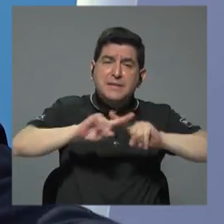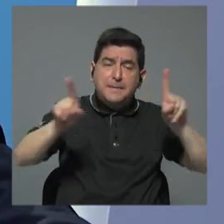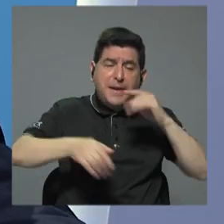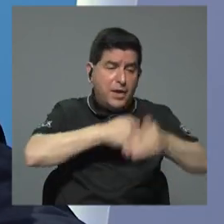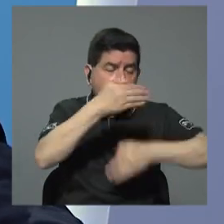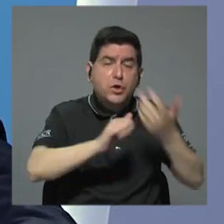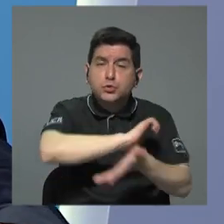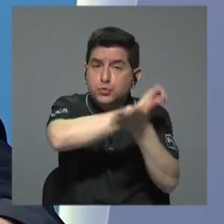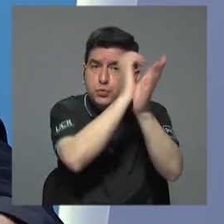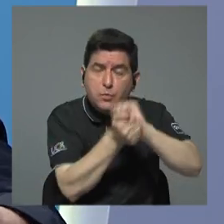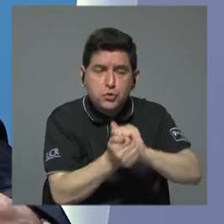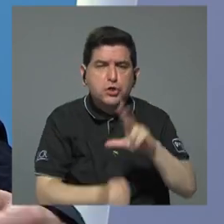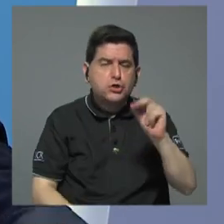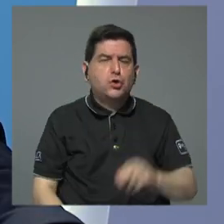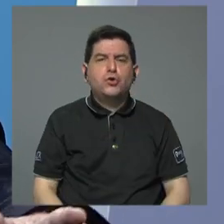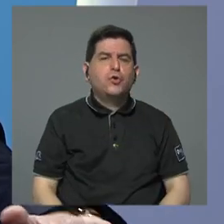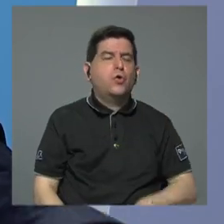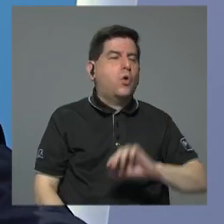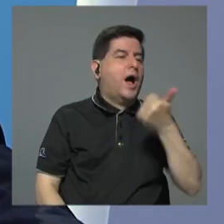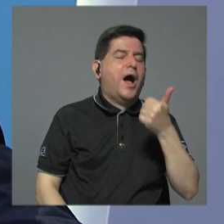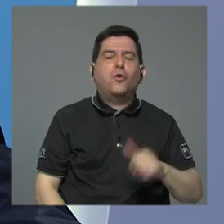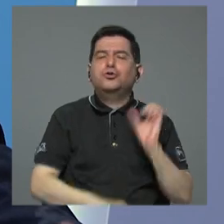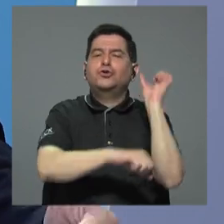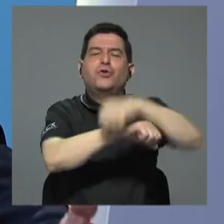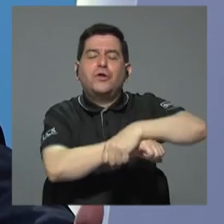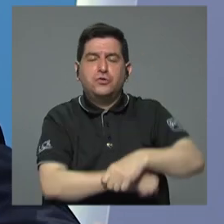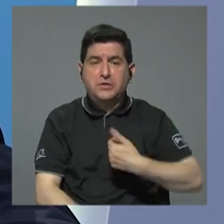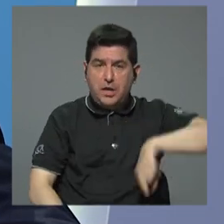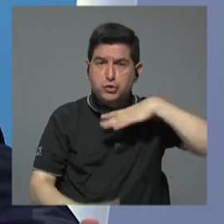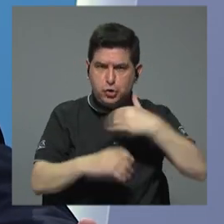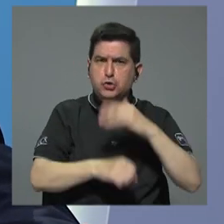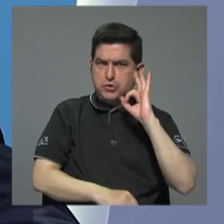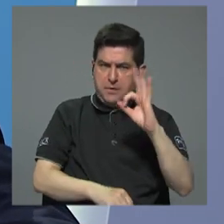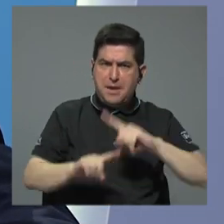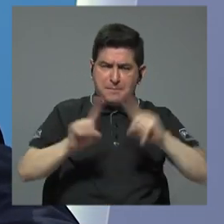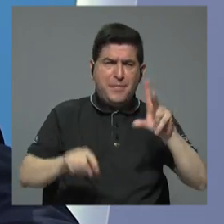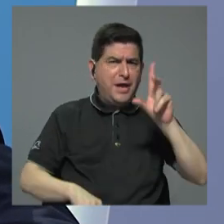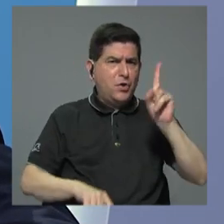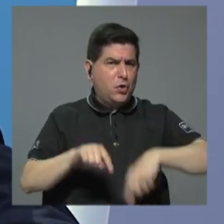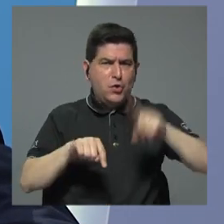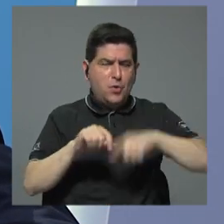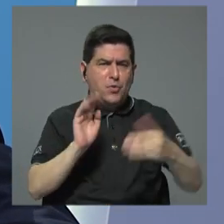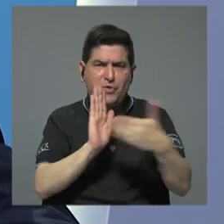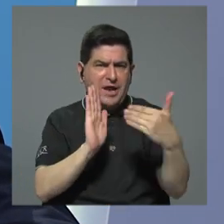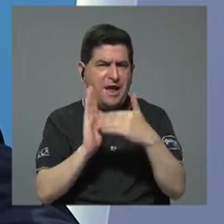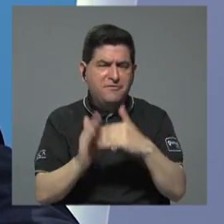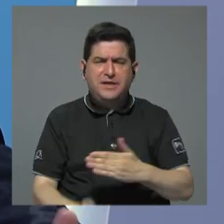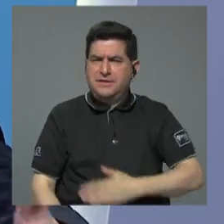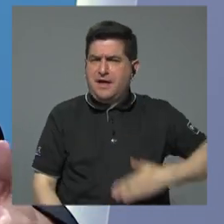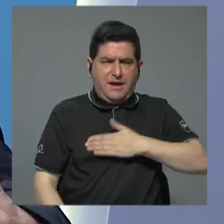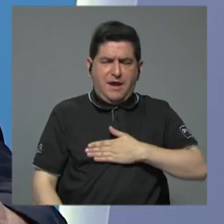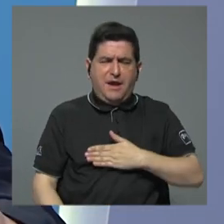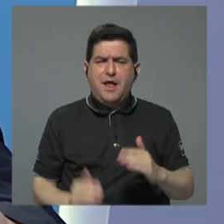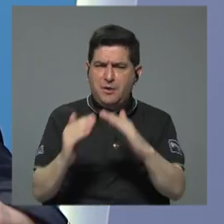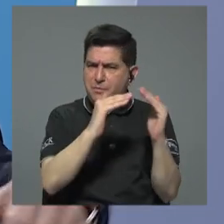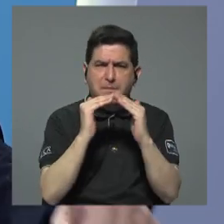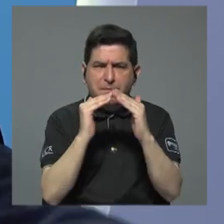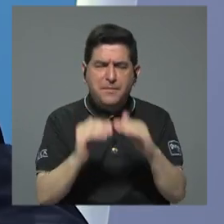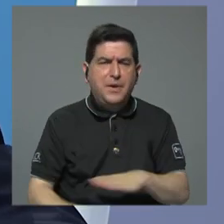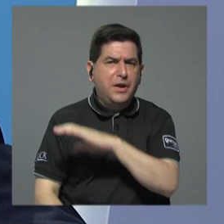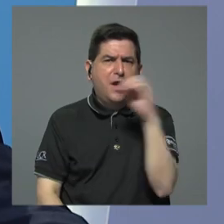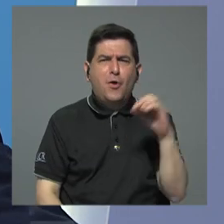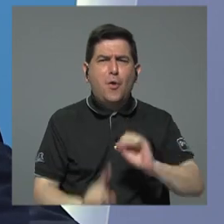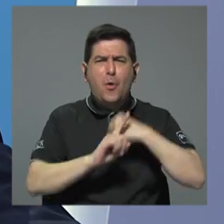transición. No tenemos que ganarle a nadie en eso, tenemos que ir a hacerlo bien, pero no podemos hacerlo a costa del hambre del pueblo, no podemos hacer a costa de